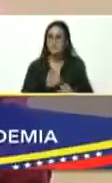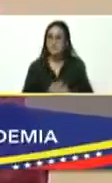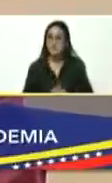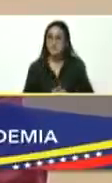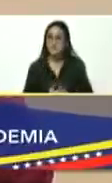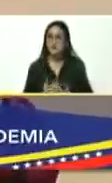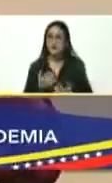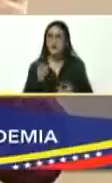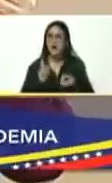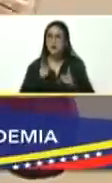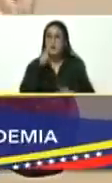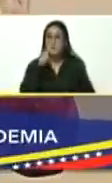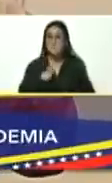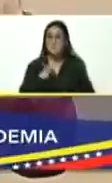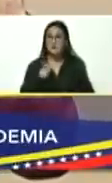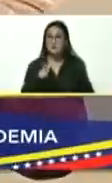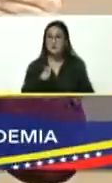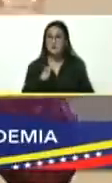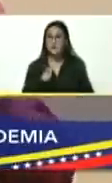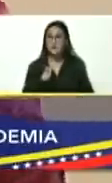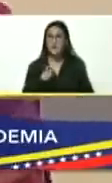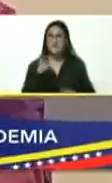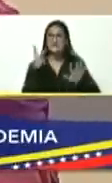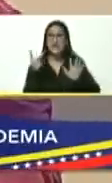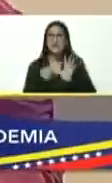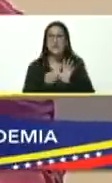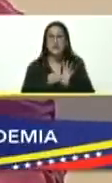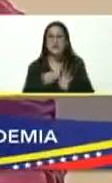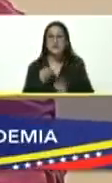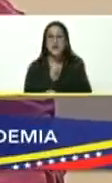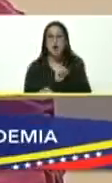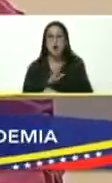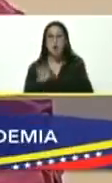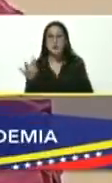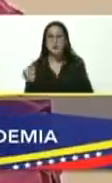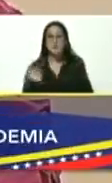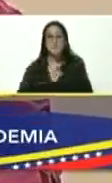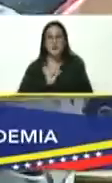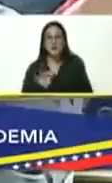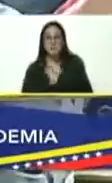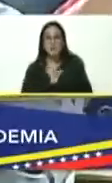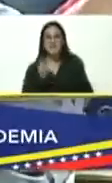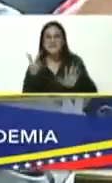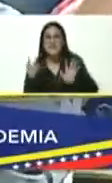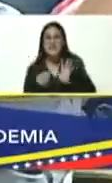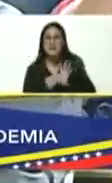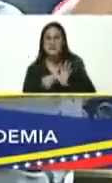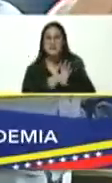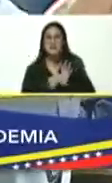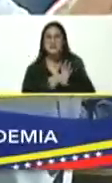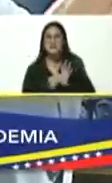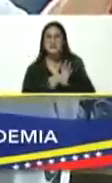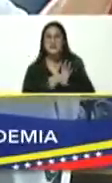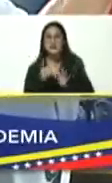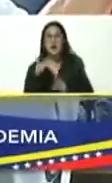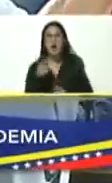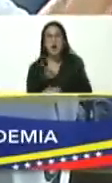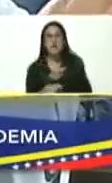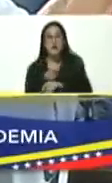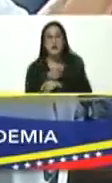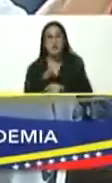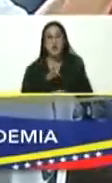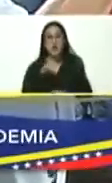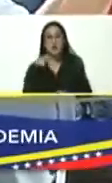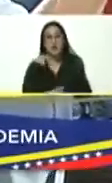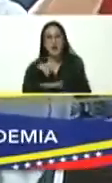aquí alguna gente como reverol que le ha dado siete veces al cobismo la cava le ha dado ocho veces el